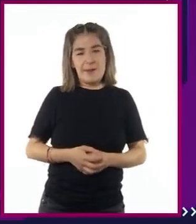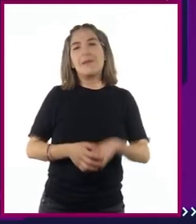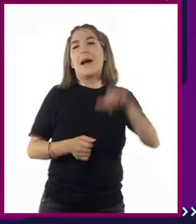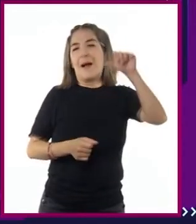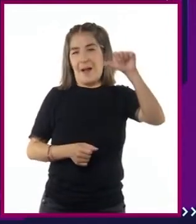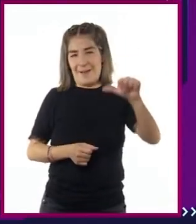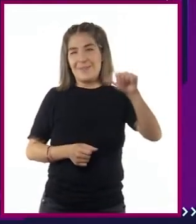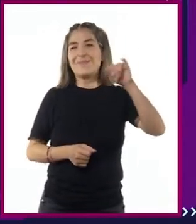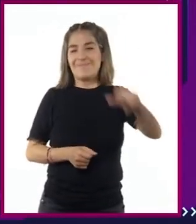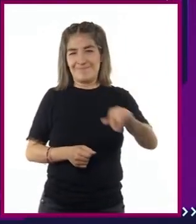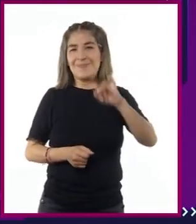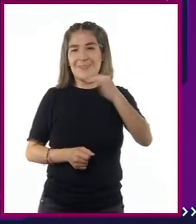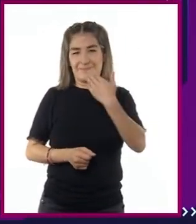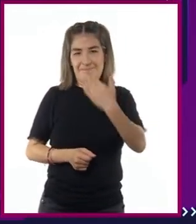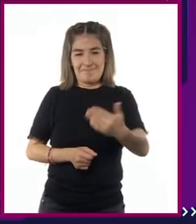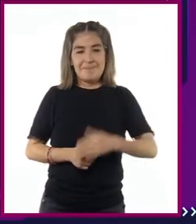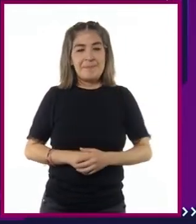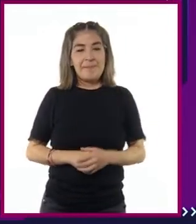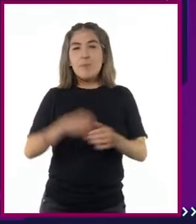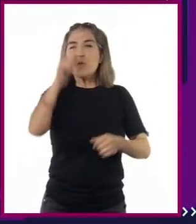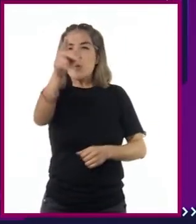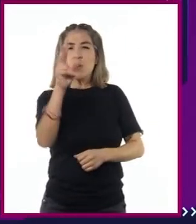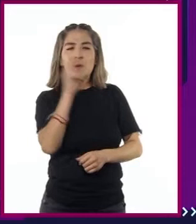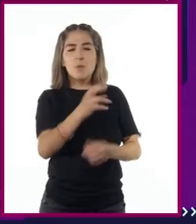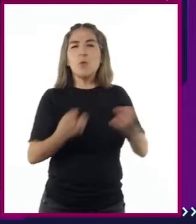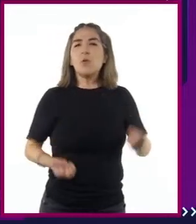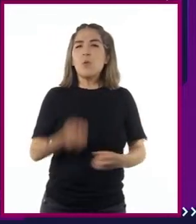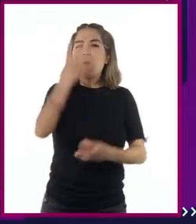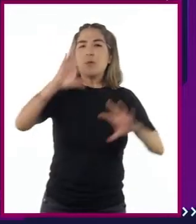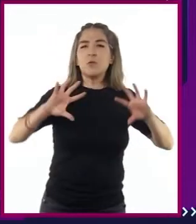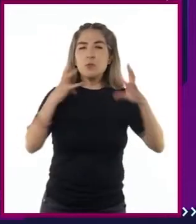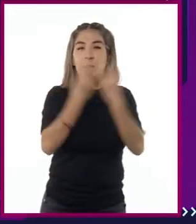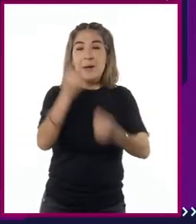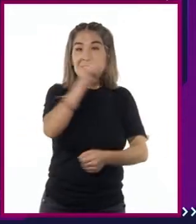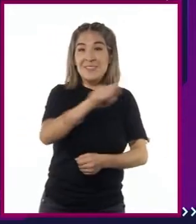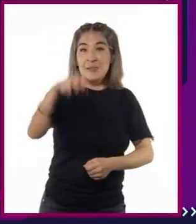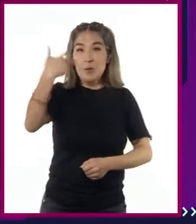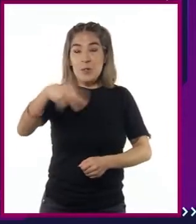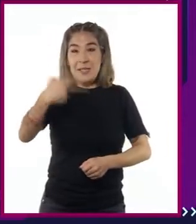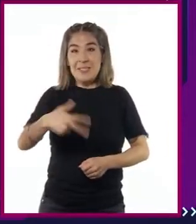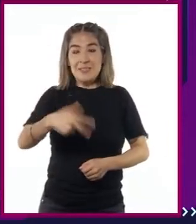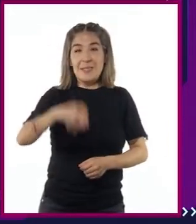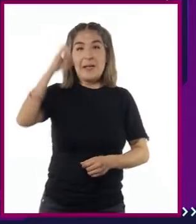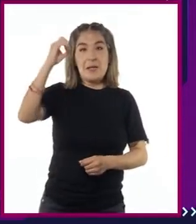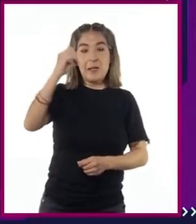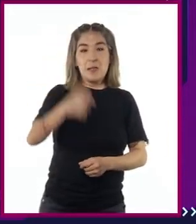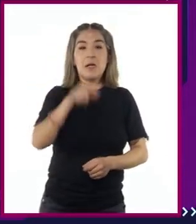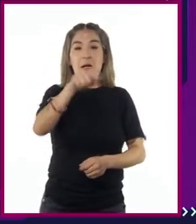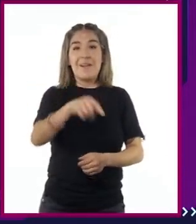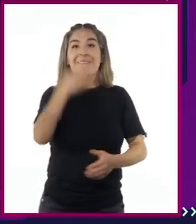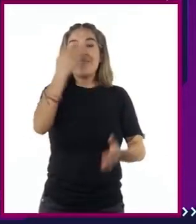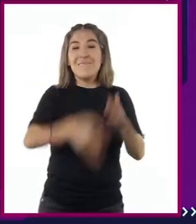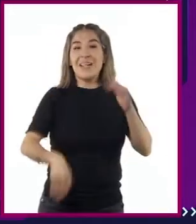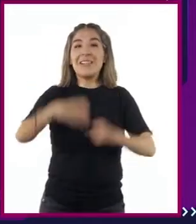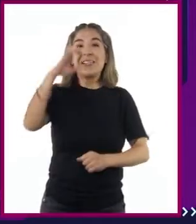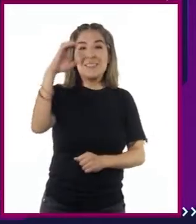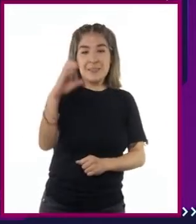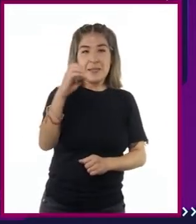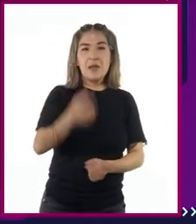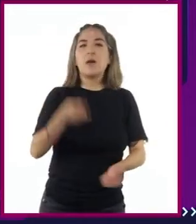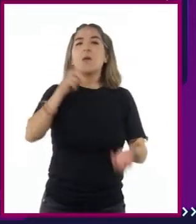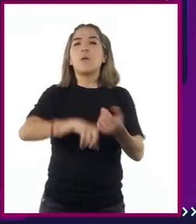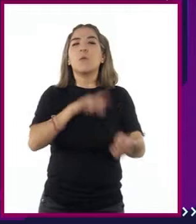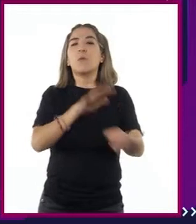A. Si se observa, la suma de 113 grados con el ángulo interno faltante C da